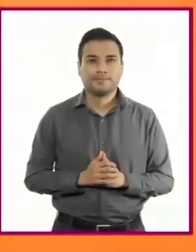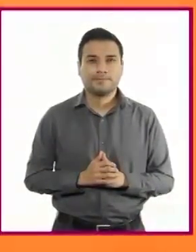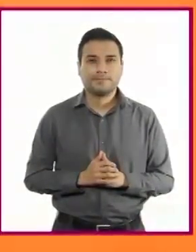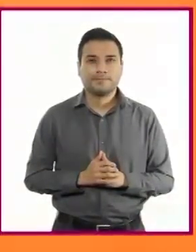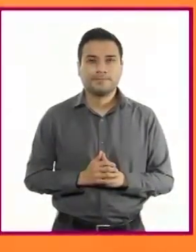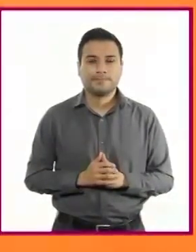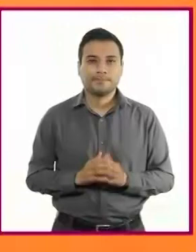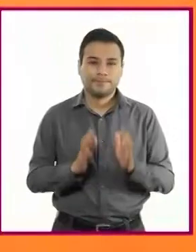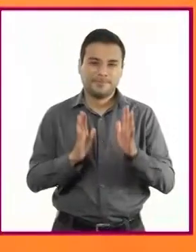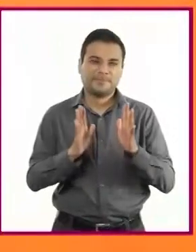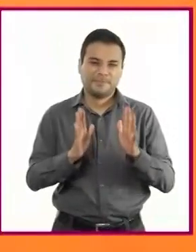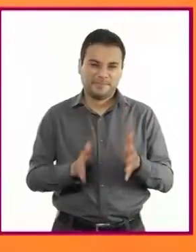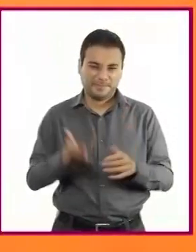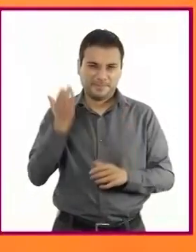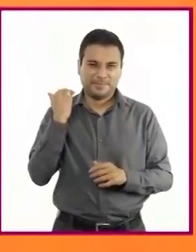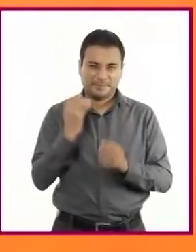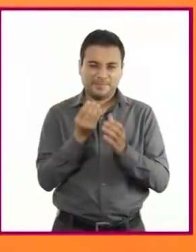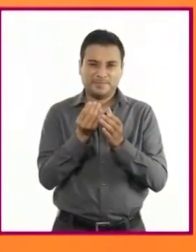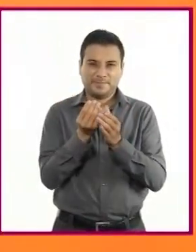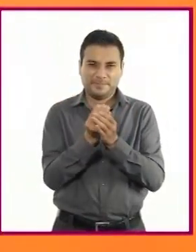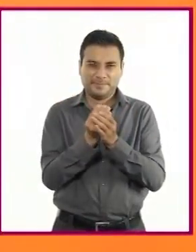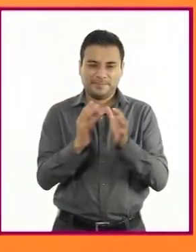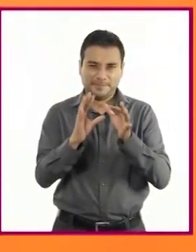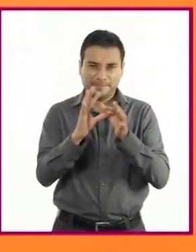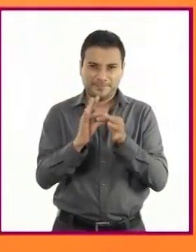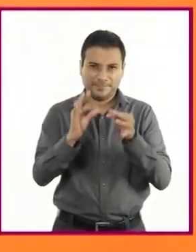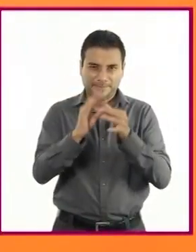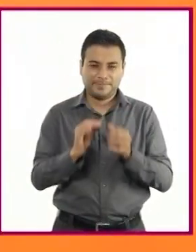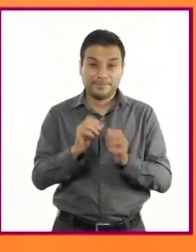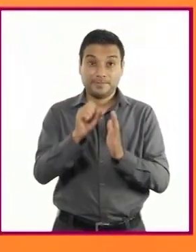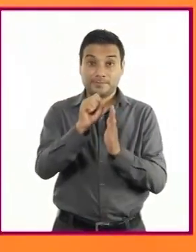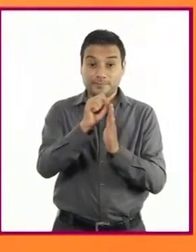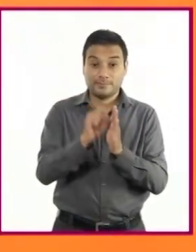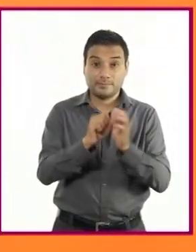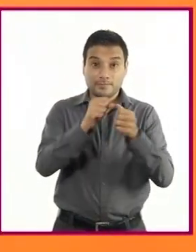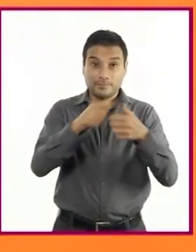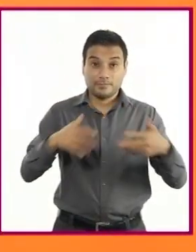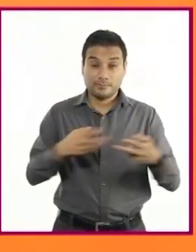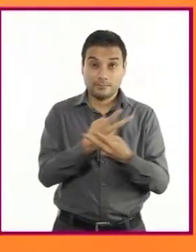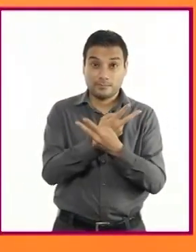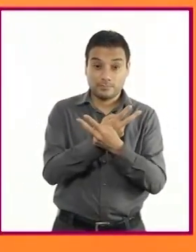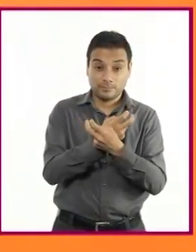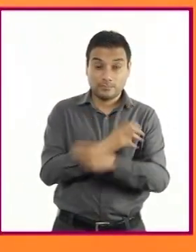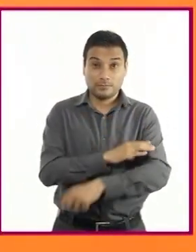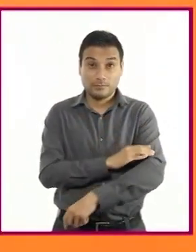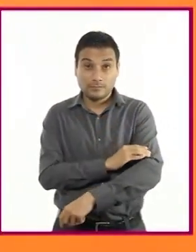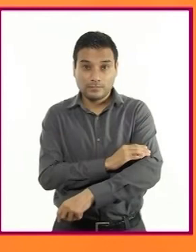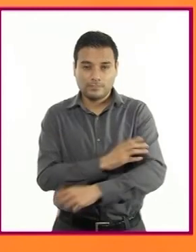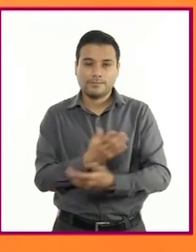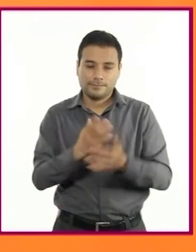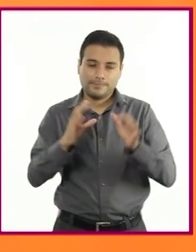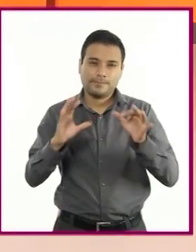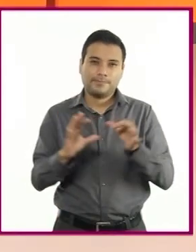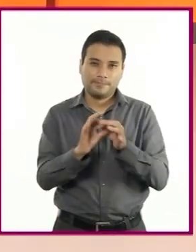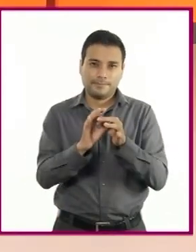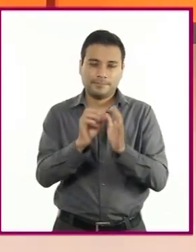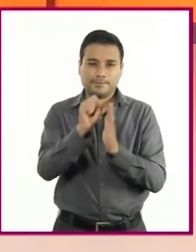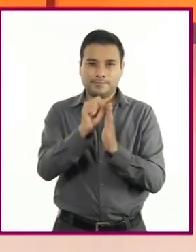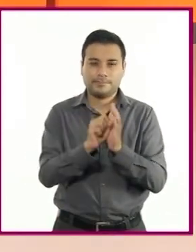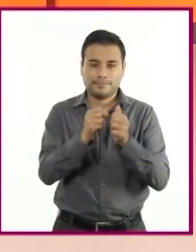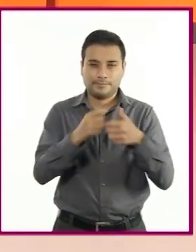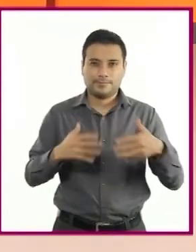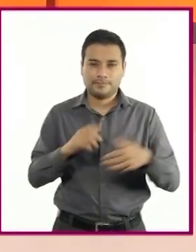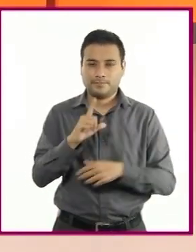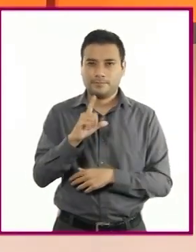Como ya estudiamos en esta sesión, el sistema óseo y muscular forman el sistema locomotor.